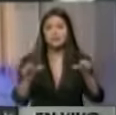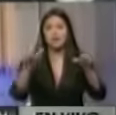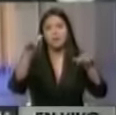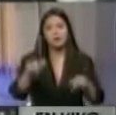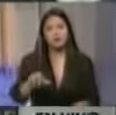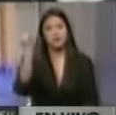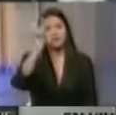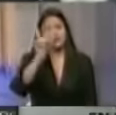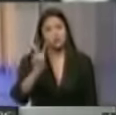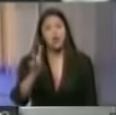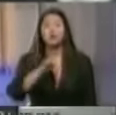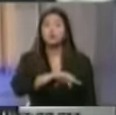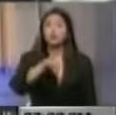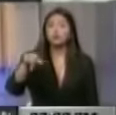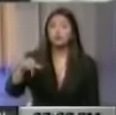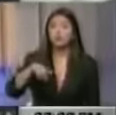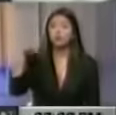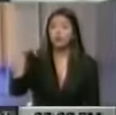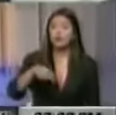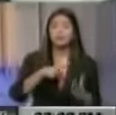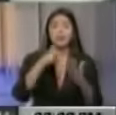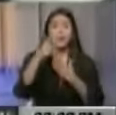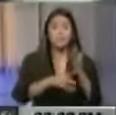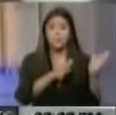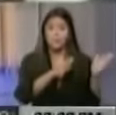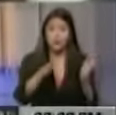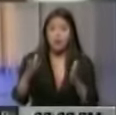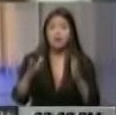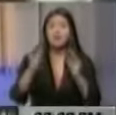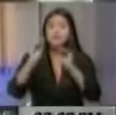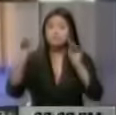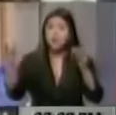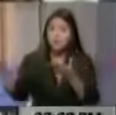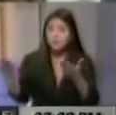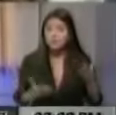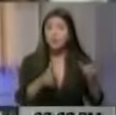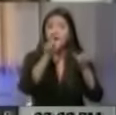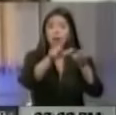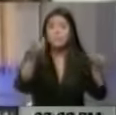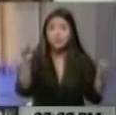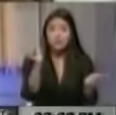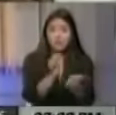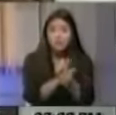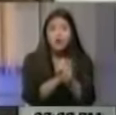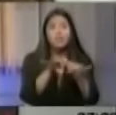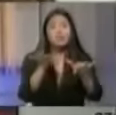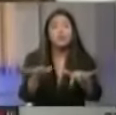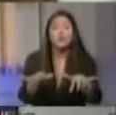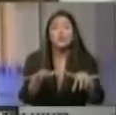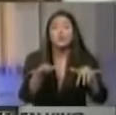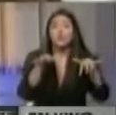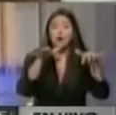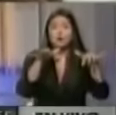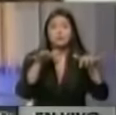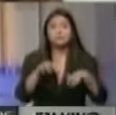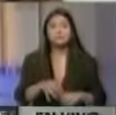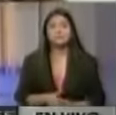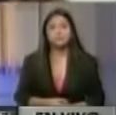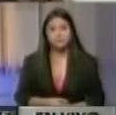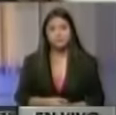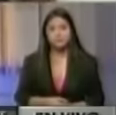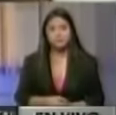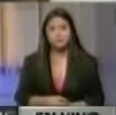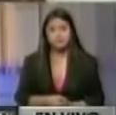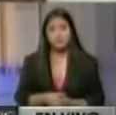nuestro país. Nosotros en el marco de esta programación invitamos a las privadas de libertad de la Orquesta Sinfónica Penitenciaria